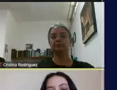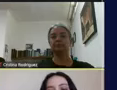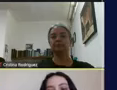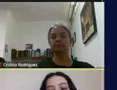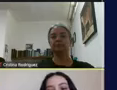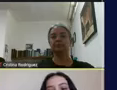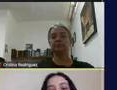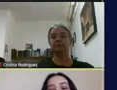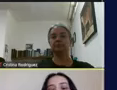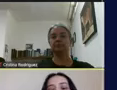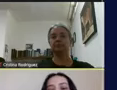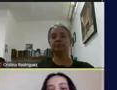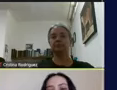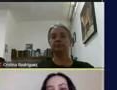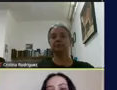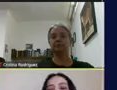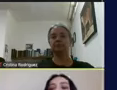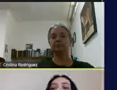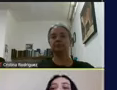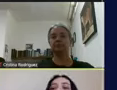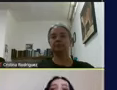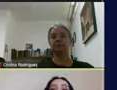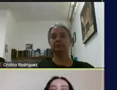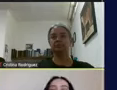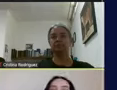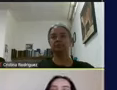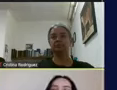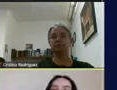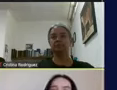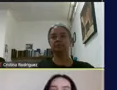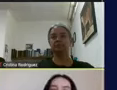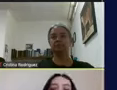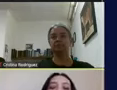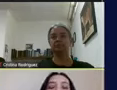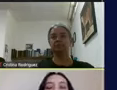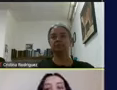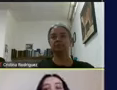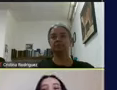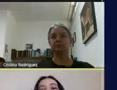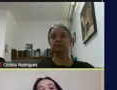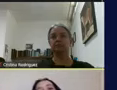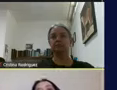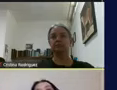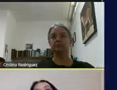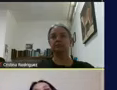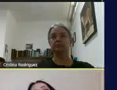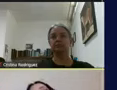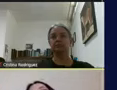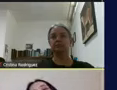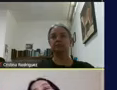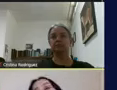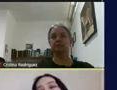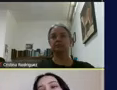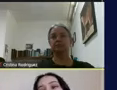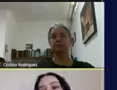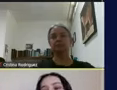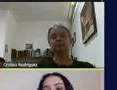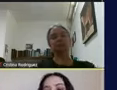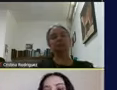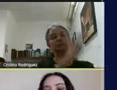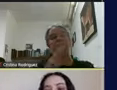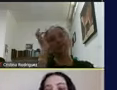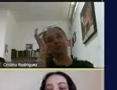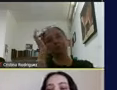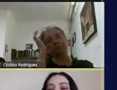tenemos que buscar que se active lo que es el tobillo. La imagen de aquí que les puse ya va a depender mucho del deporte que